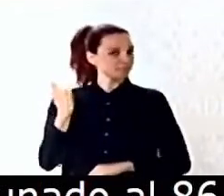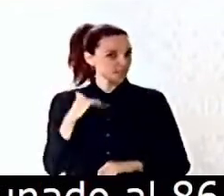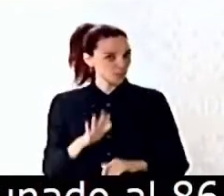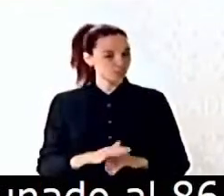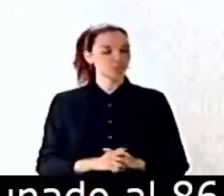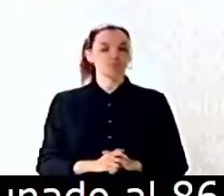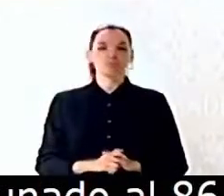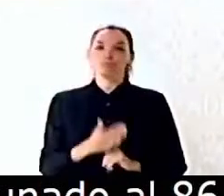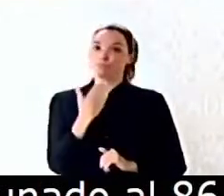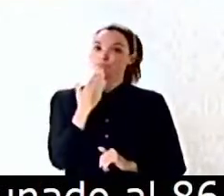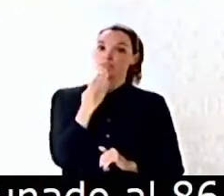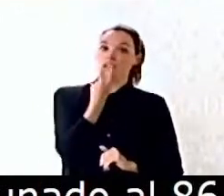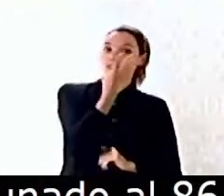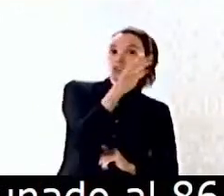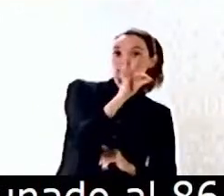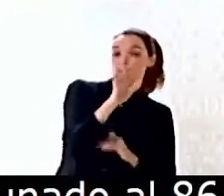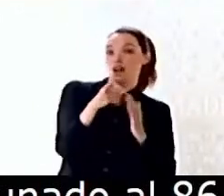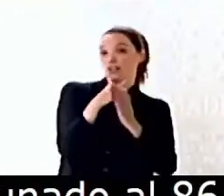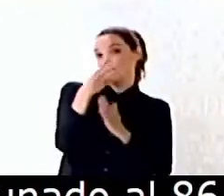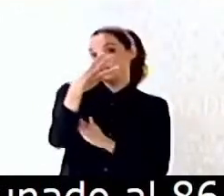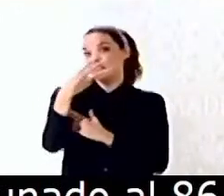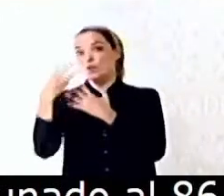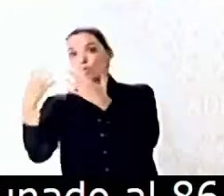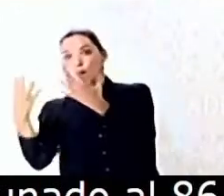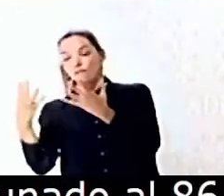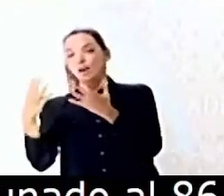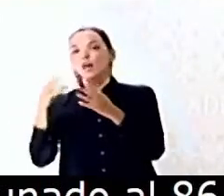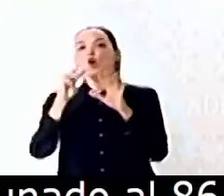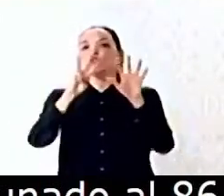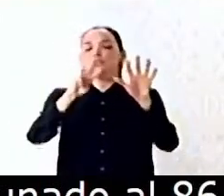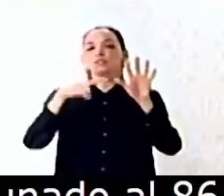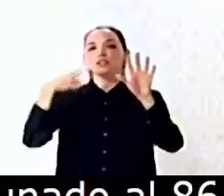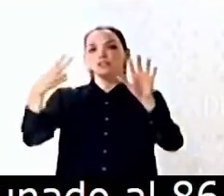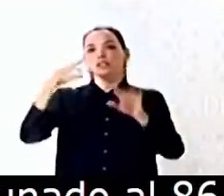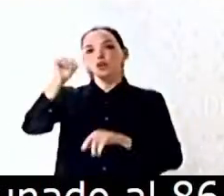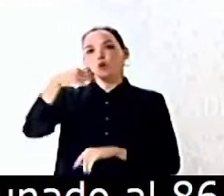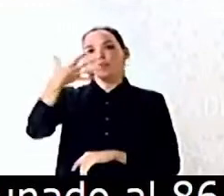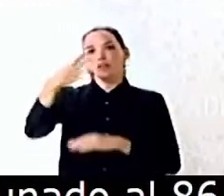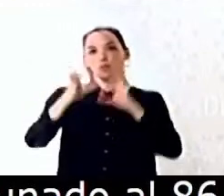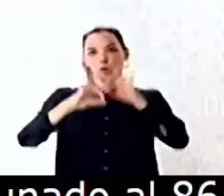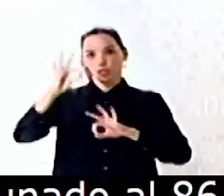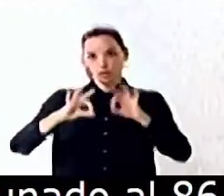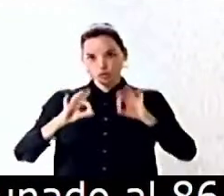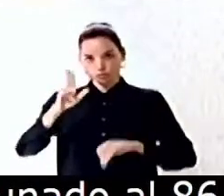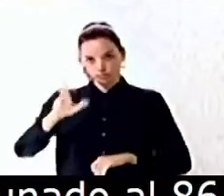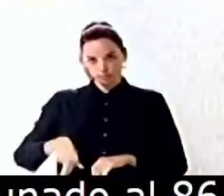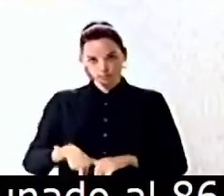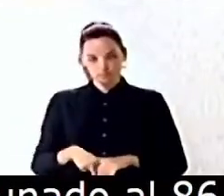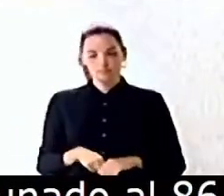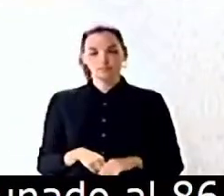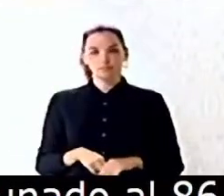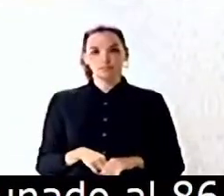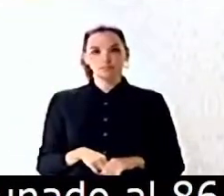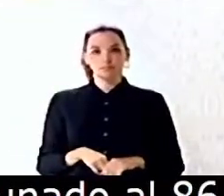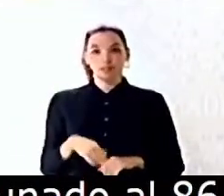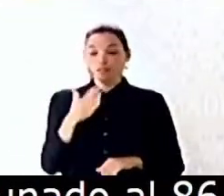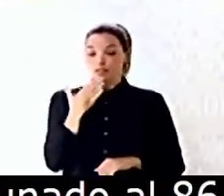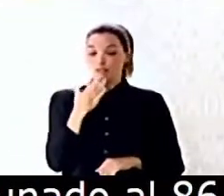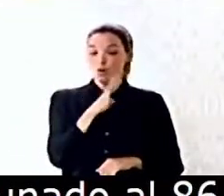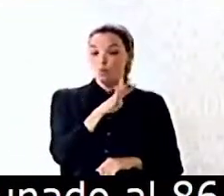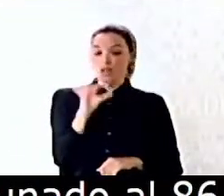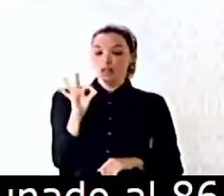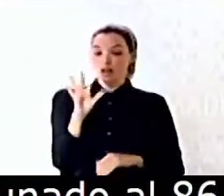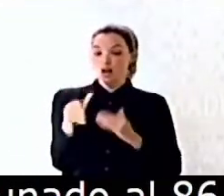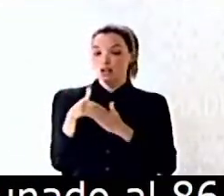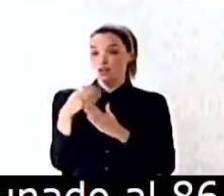De 30 a 39 años tenemos al 87,5% de la población. Y de 40 a 49